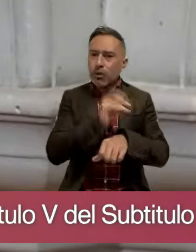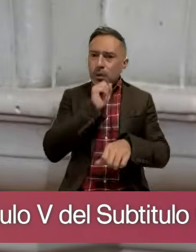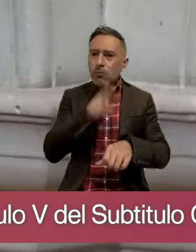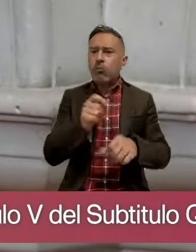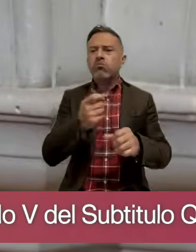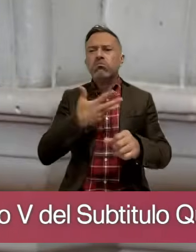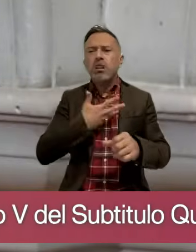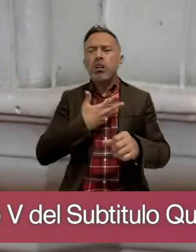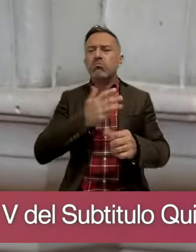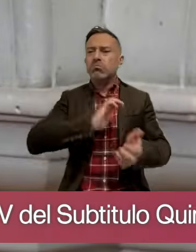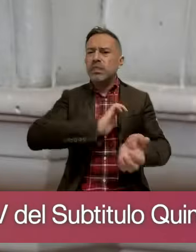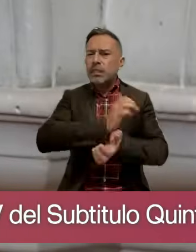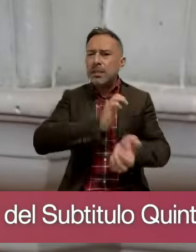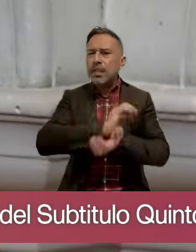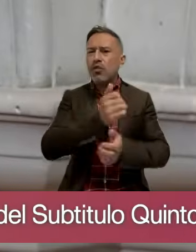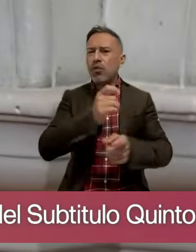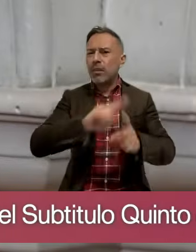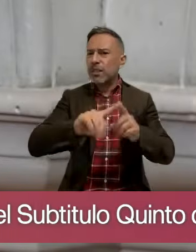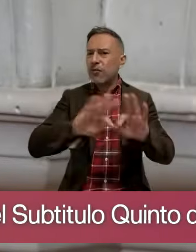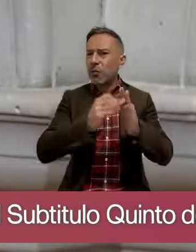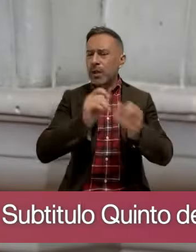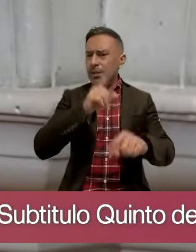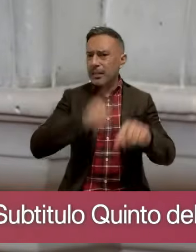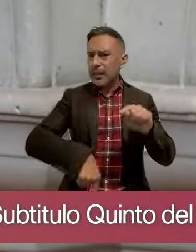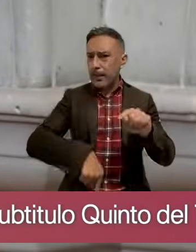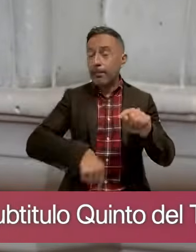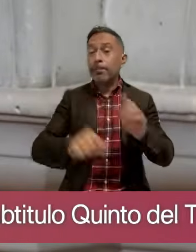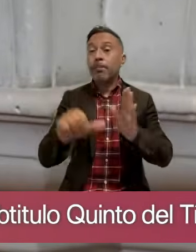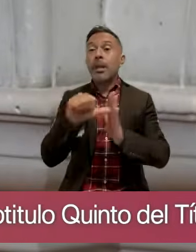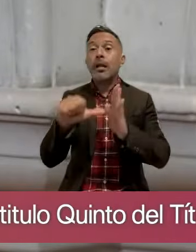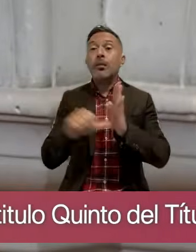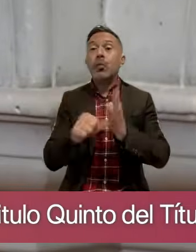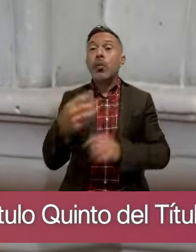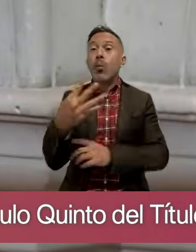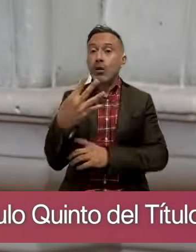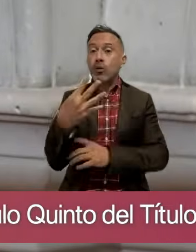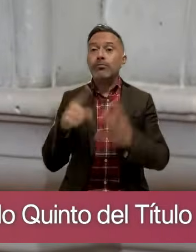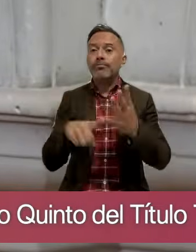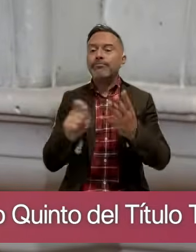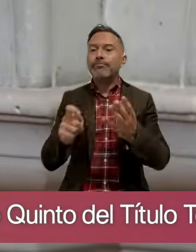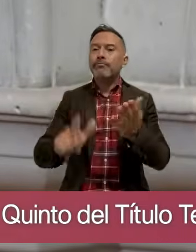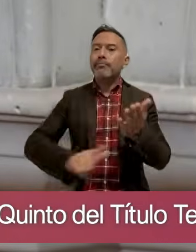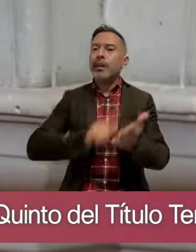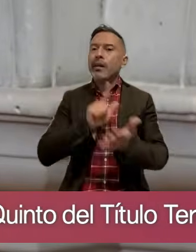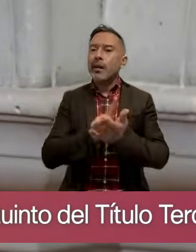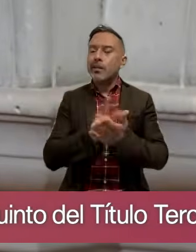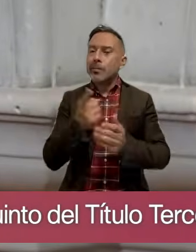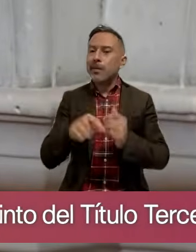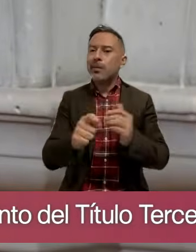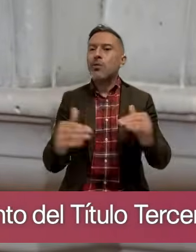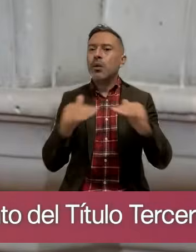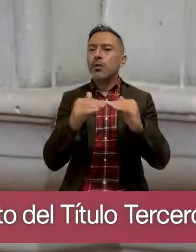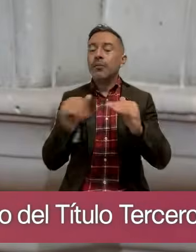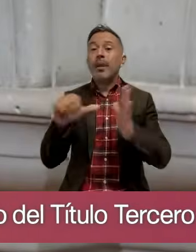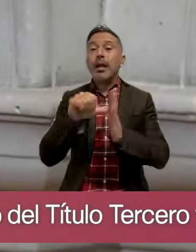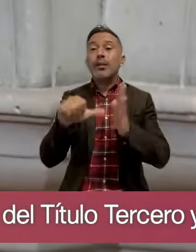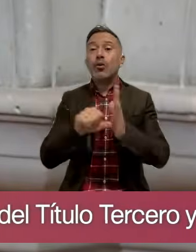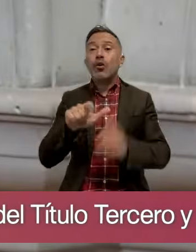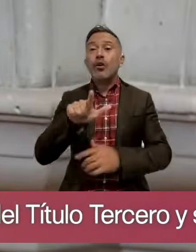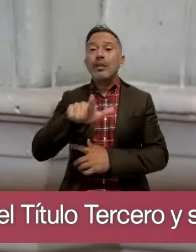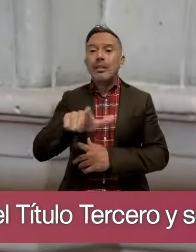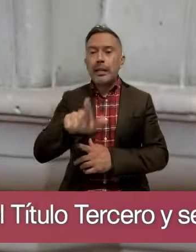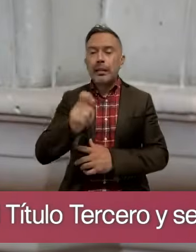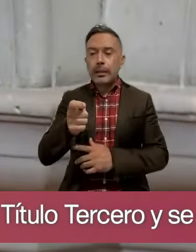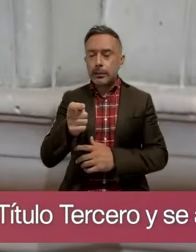tipo de discriminación. En el artículo 4, la igualdad ante la ley, y en su artículo 17, un acceso pleno a